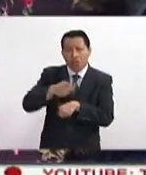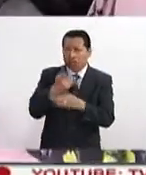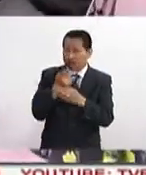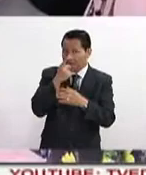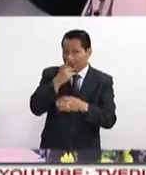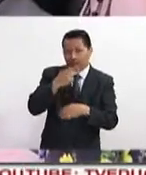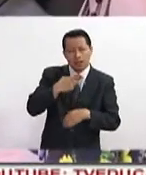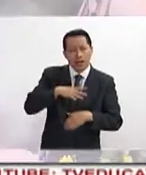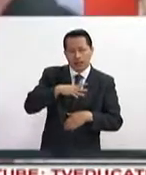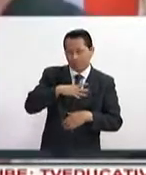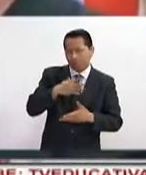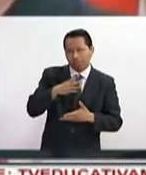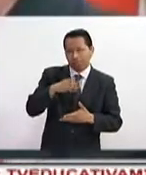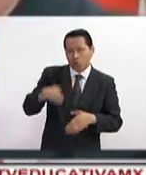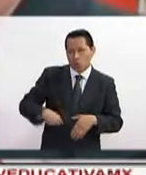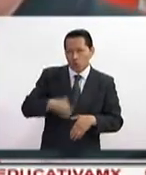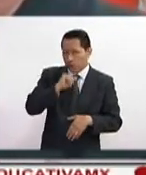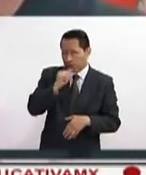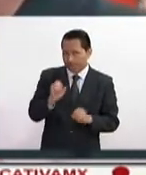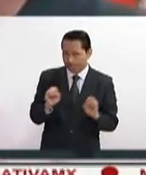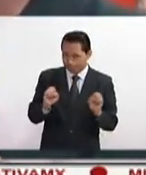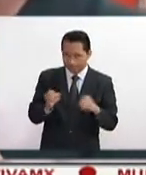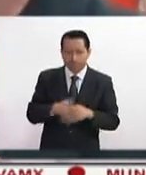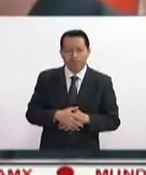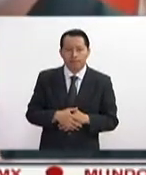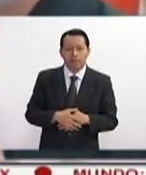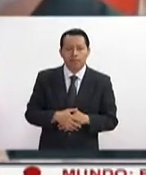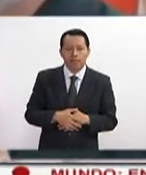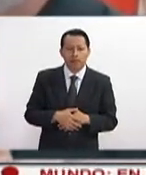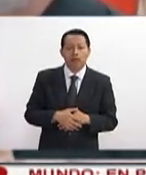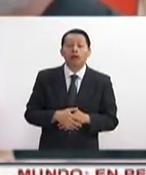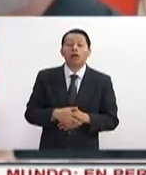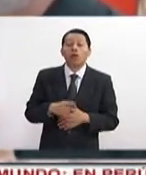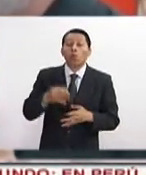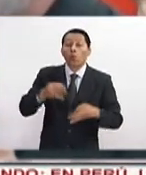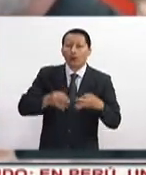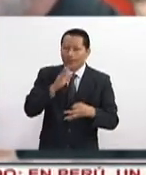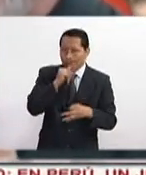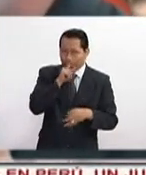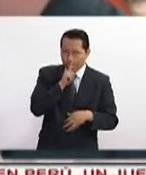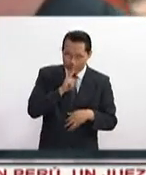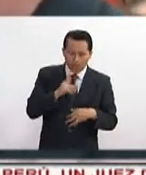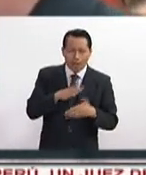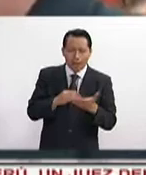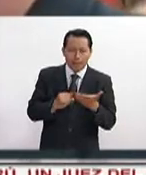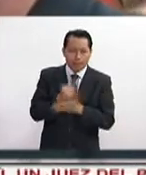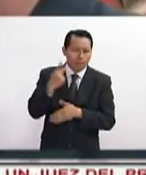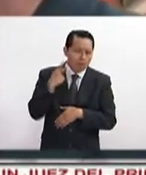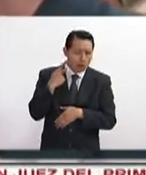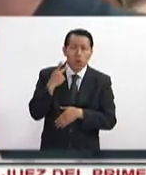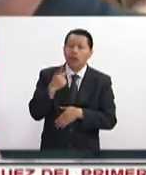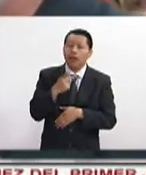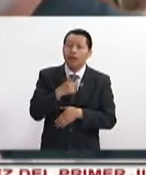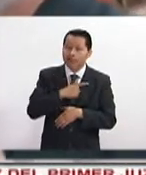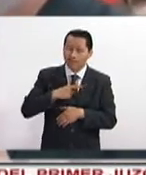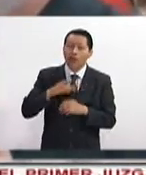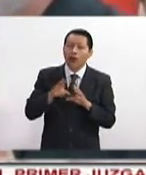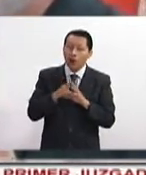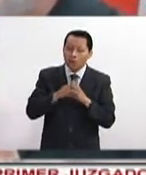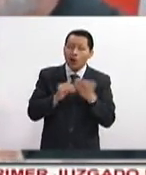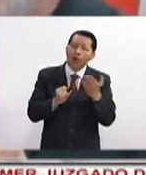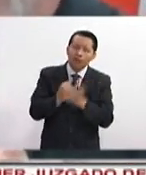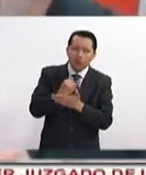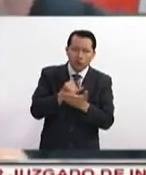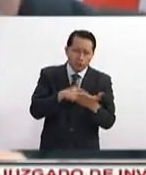inocente. La justicia no puede mentir, no puede tomar decisiones políticas, tiene que tomar decisiones basadas en